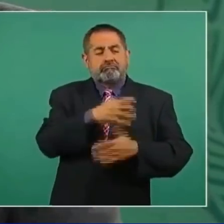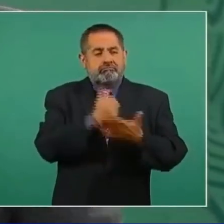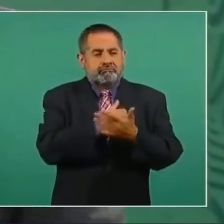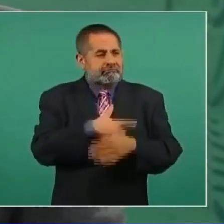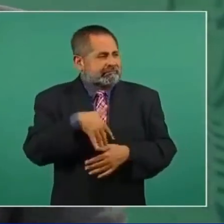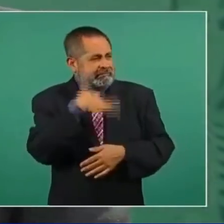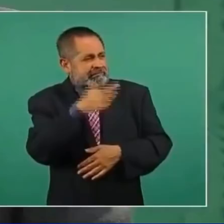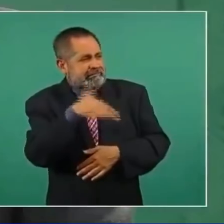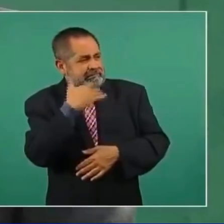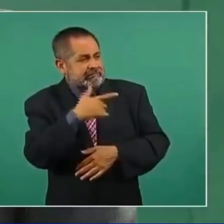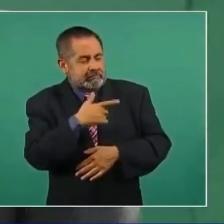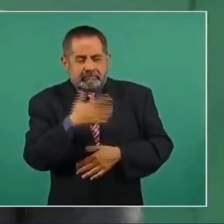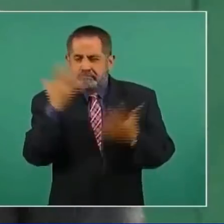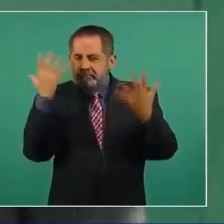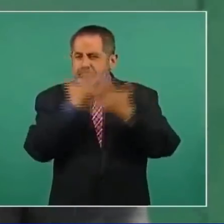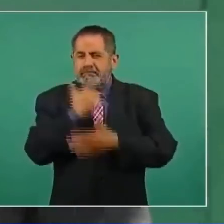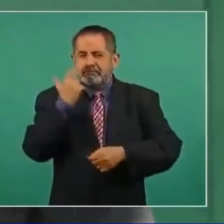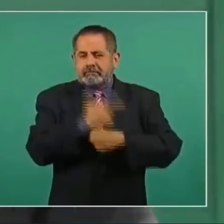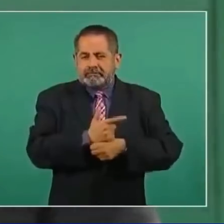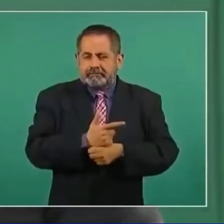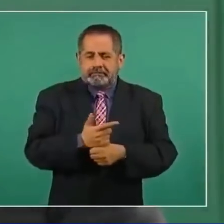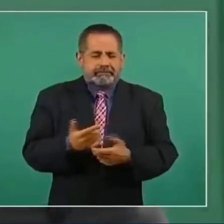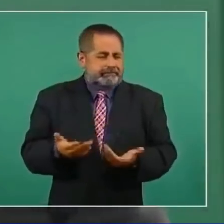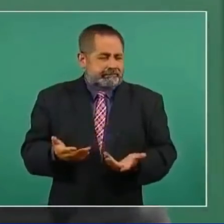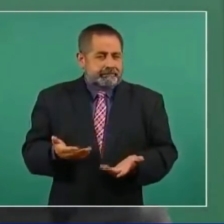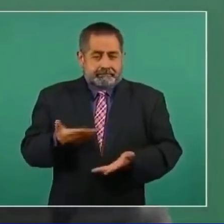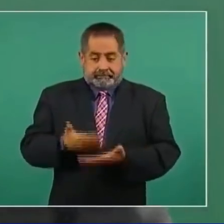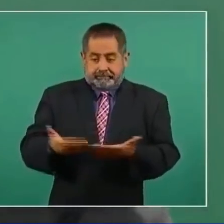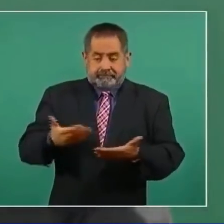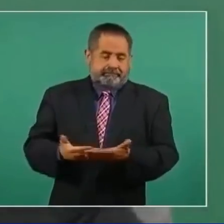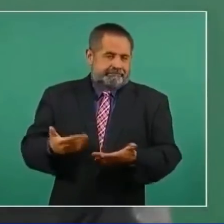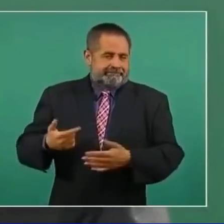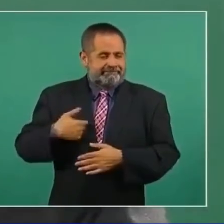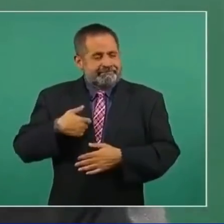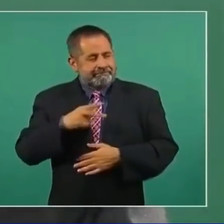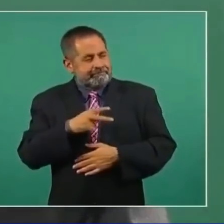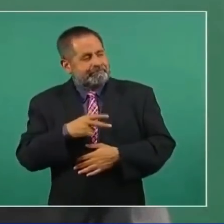Ahora me da mucho gusto de que cuando menos